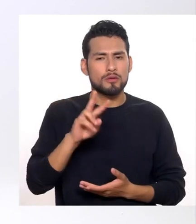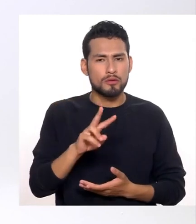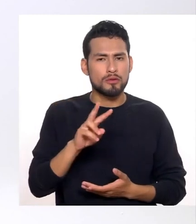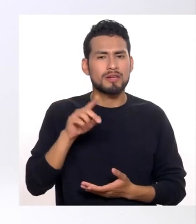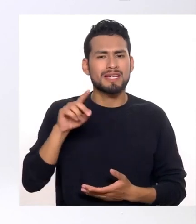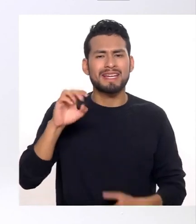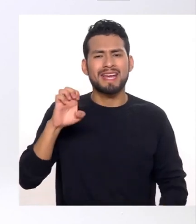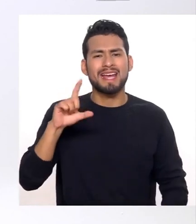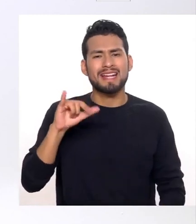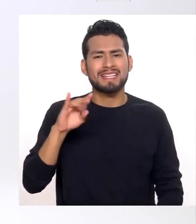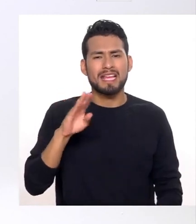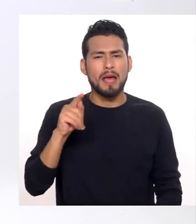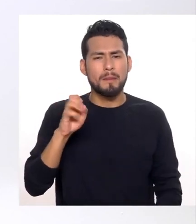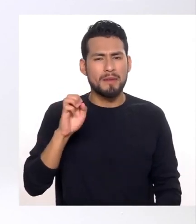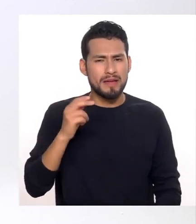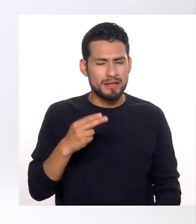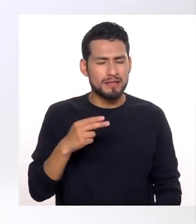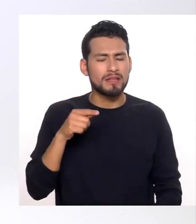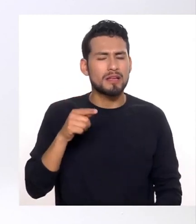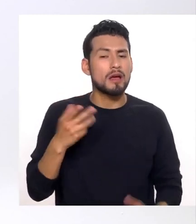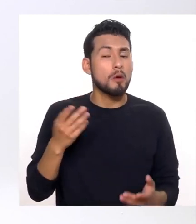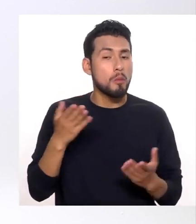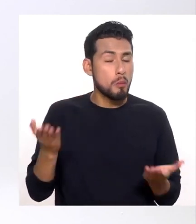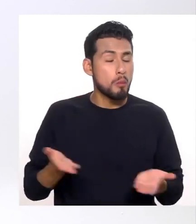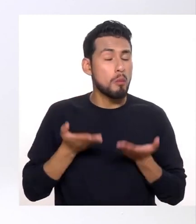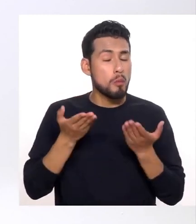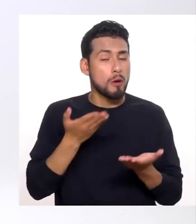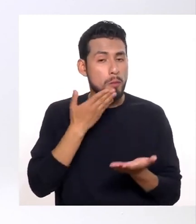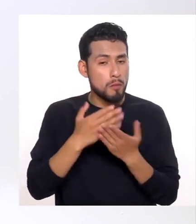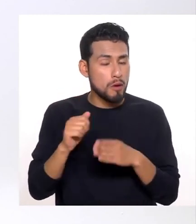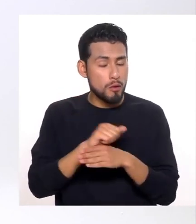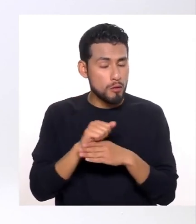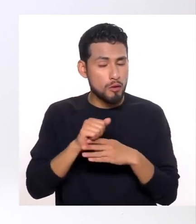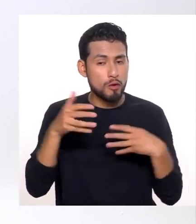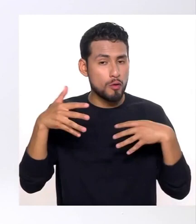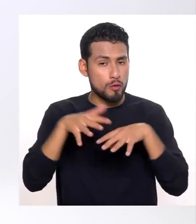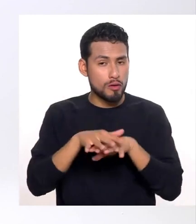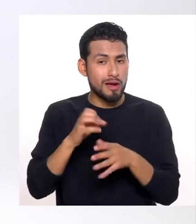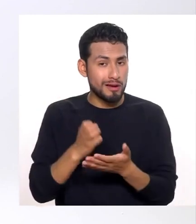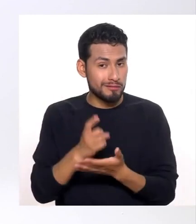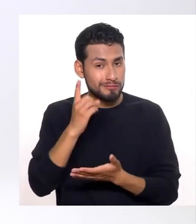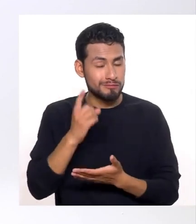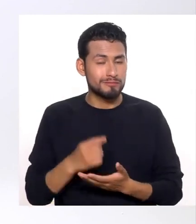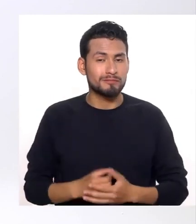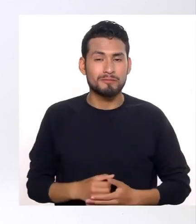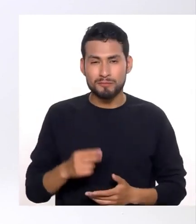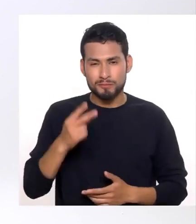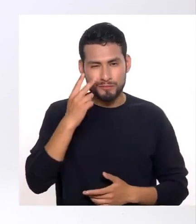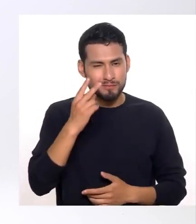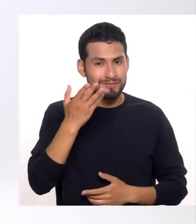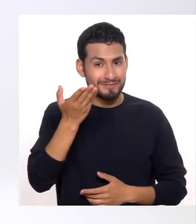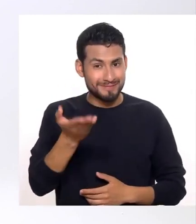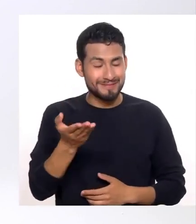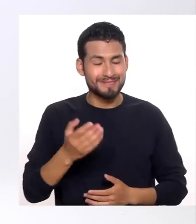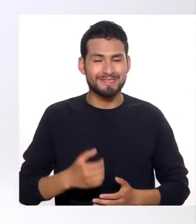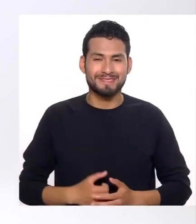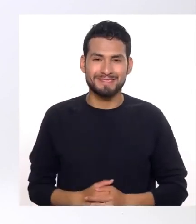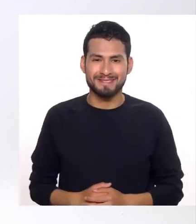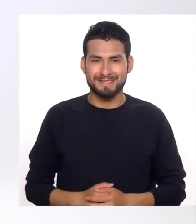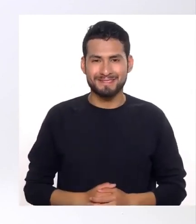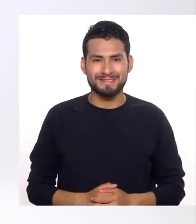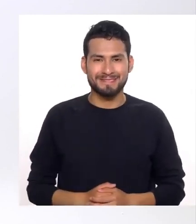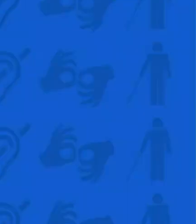de Marroquín, que promueve buenas prácticas de inclusión en la educación. Conozcamos más en esta siguiente